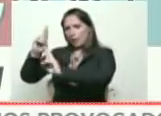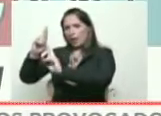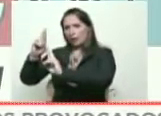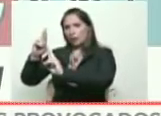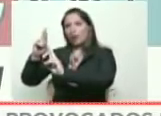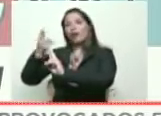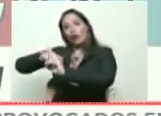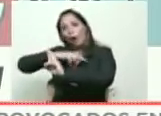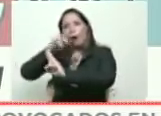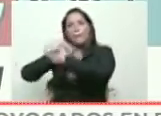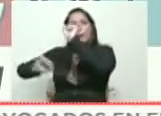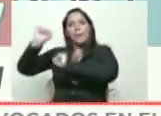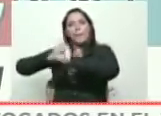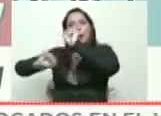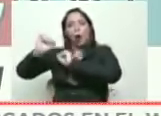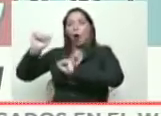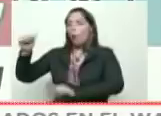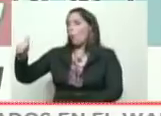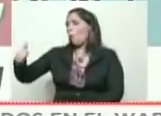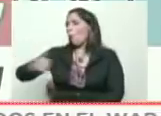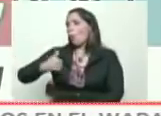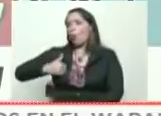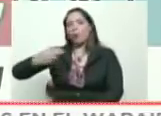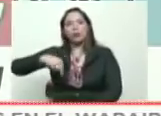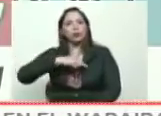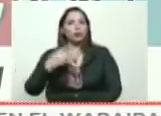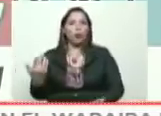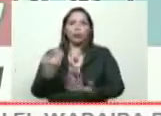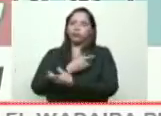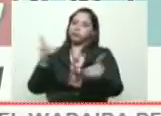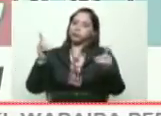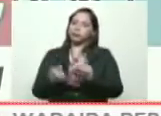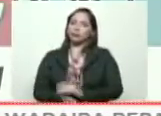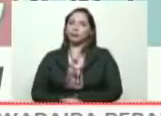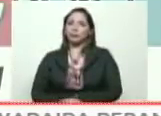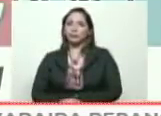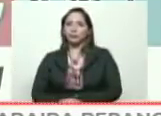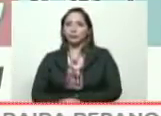defender a cualquier costo nuestra dignidad y nuestra